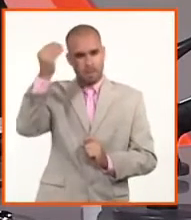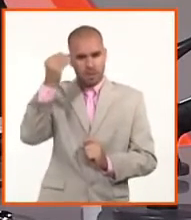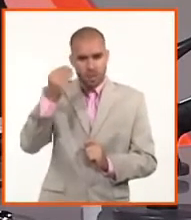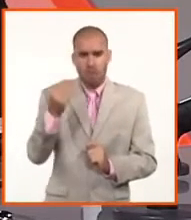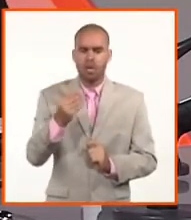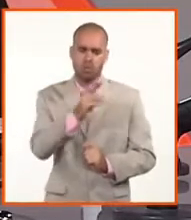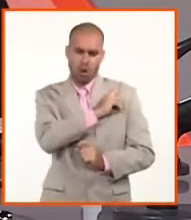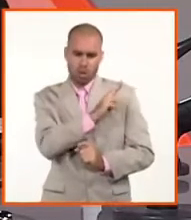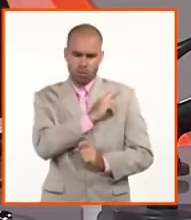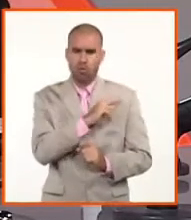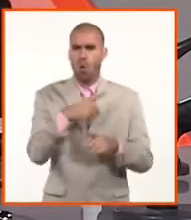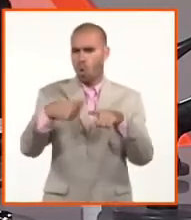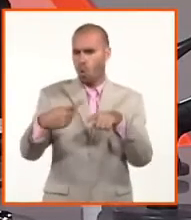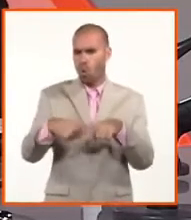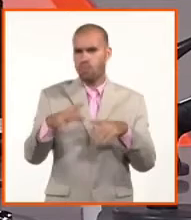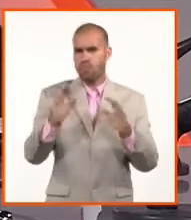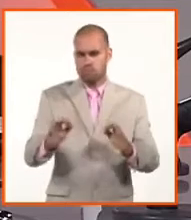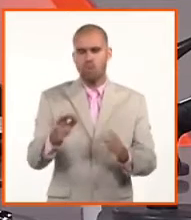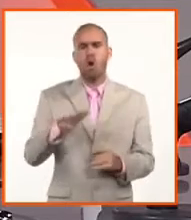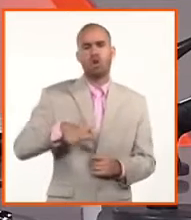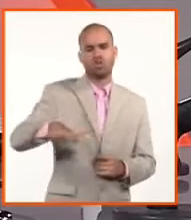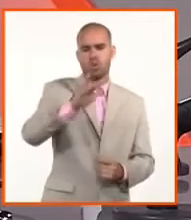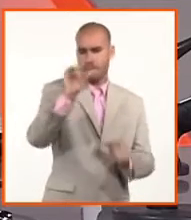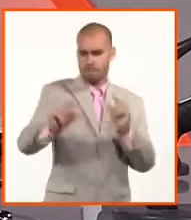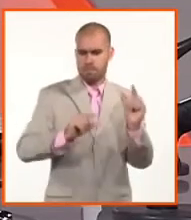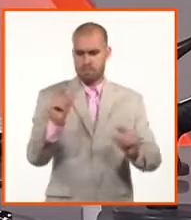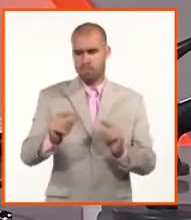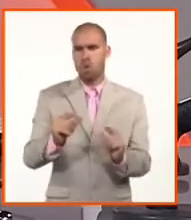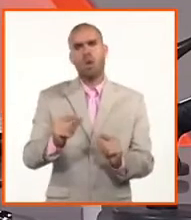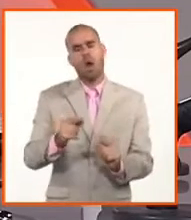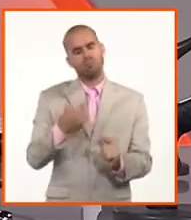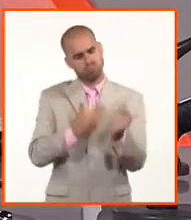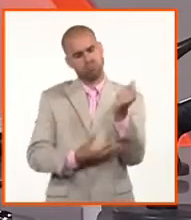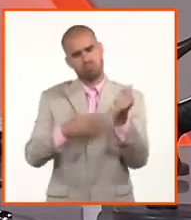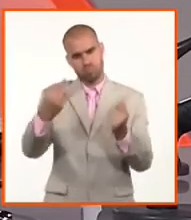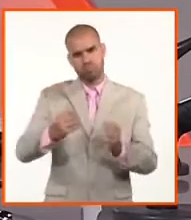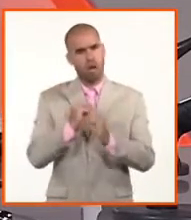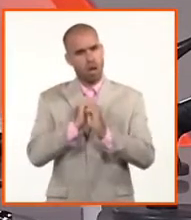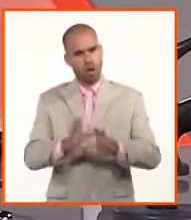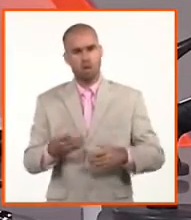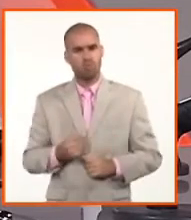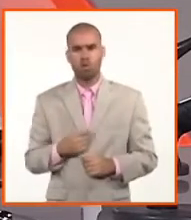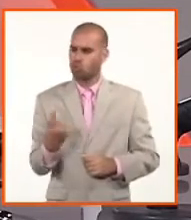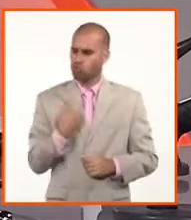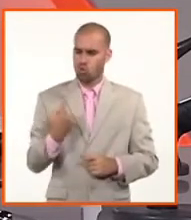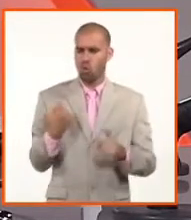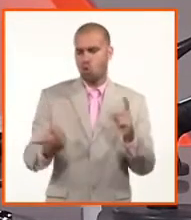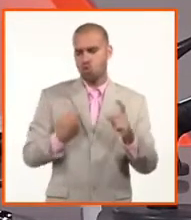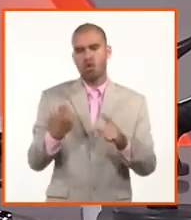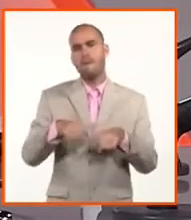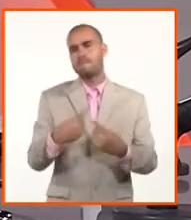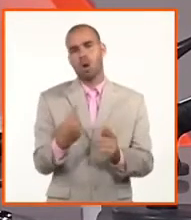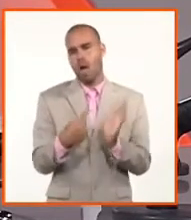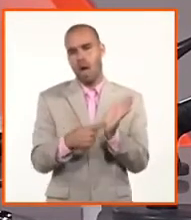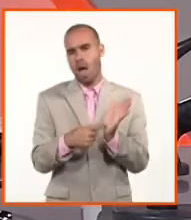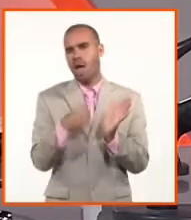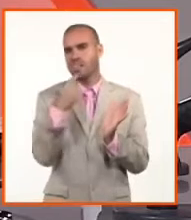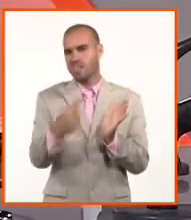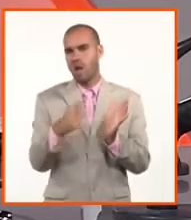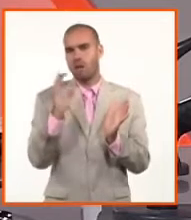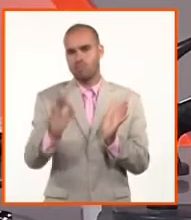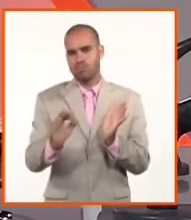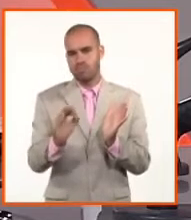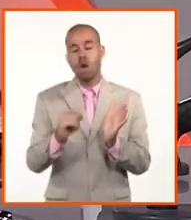motivo de todos los hombres dignos y honestos de Cuba. ¿Por qué luchamos? Así apuntaban las razones que llevaron